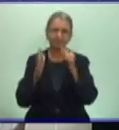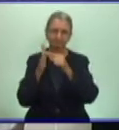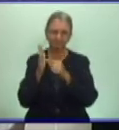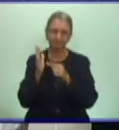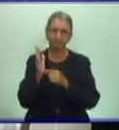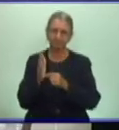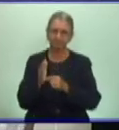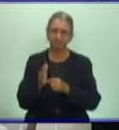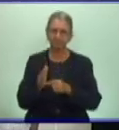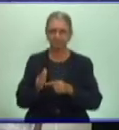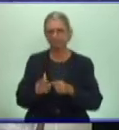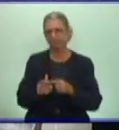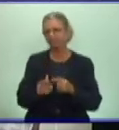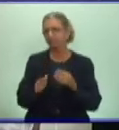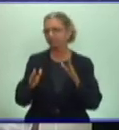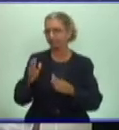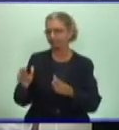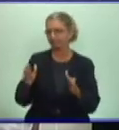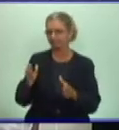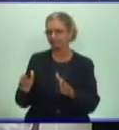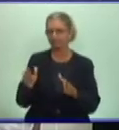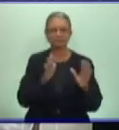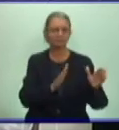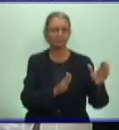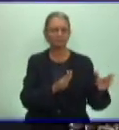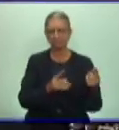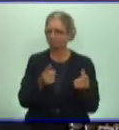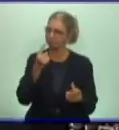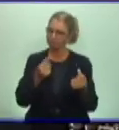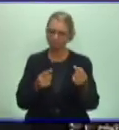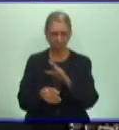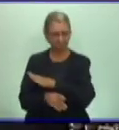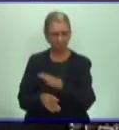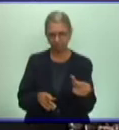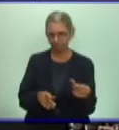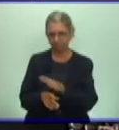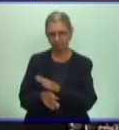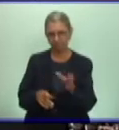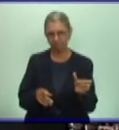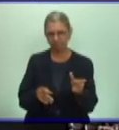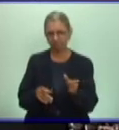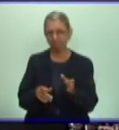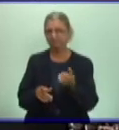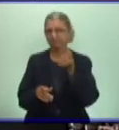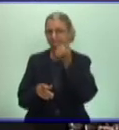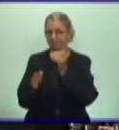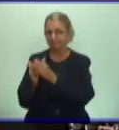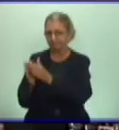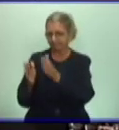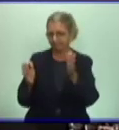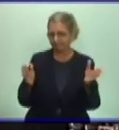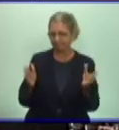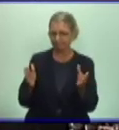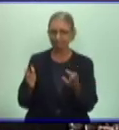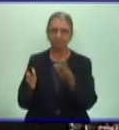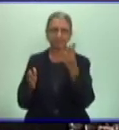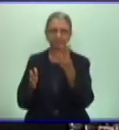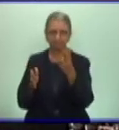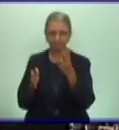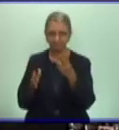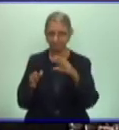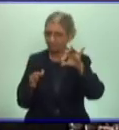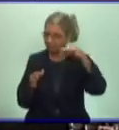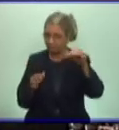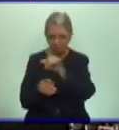las dos secciones del trabajo se puede incorporar. ¿Hasta qué extensión? ¿Qué es el máximo de extensión? Tres cuartillos.